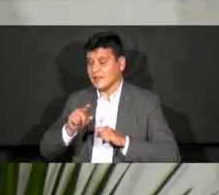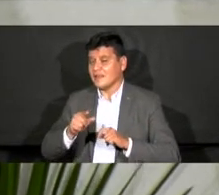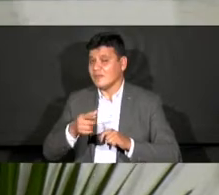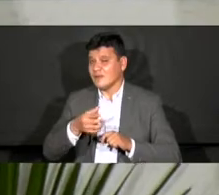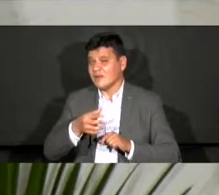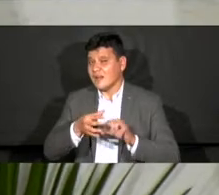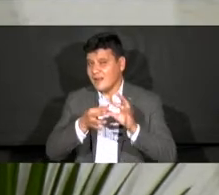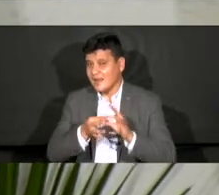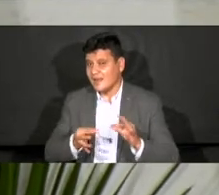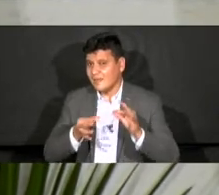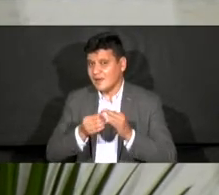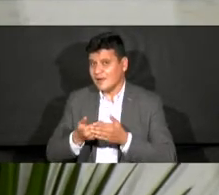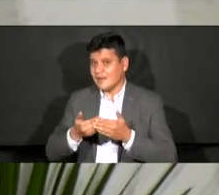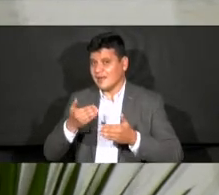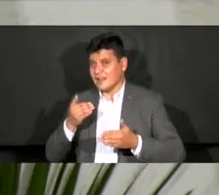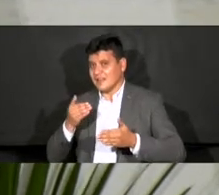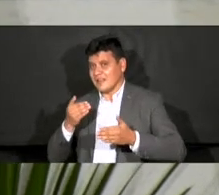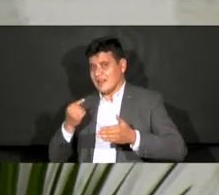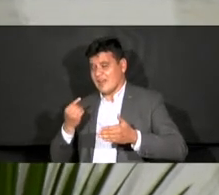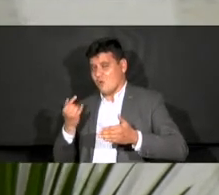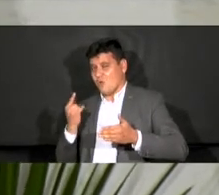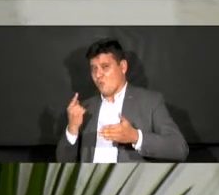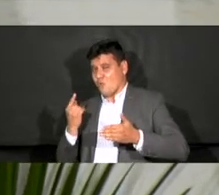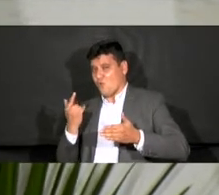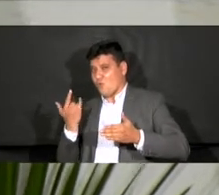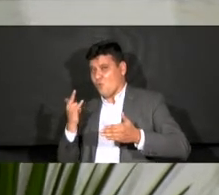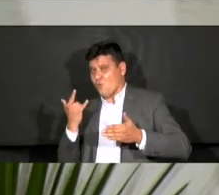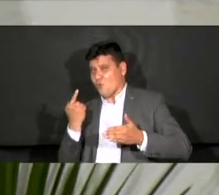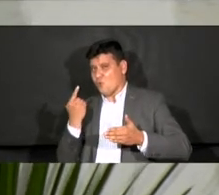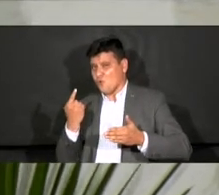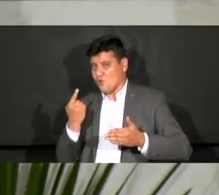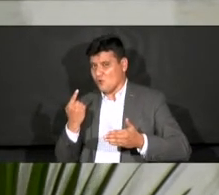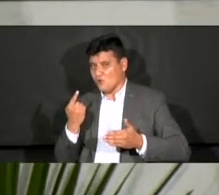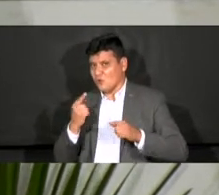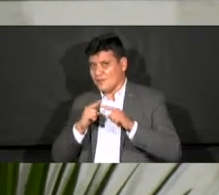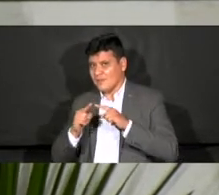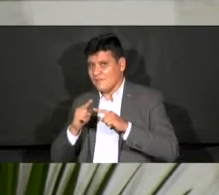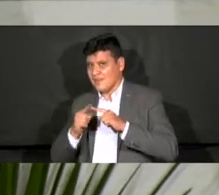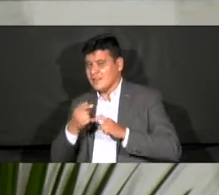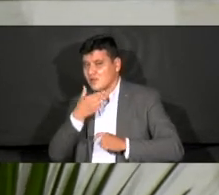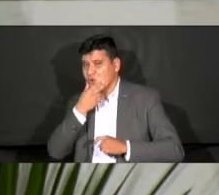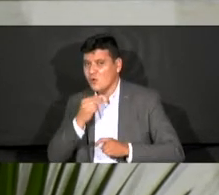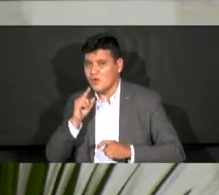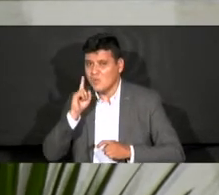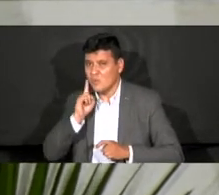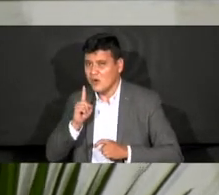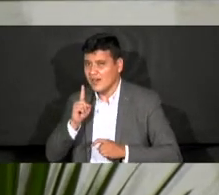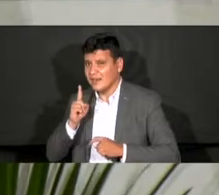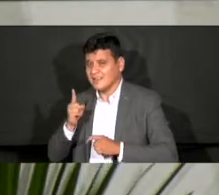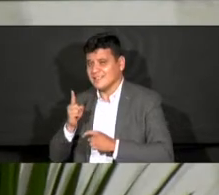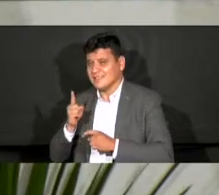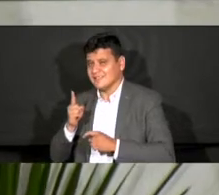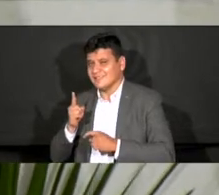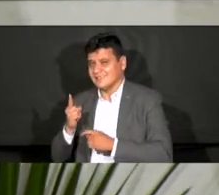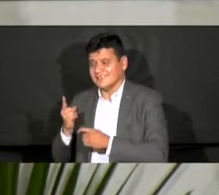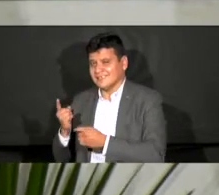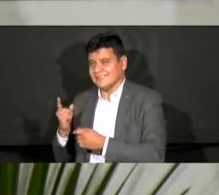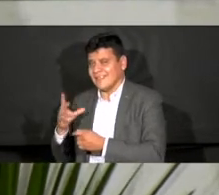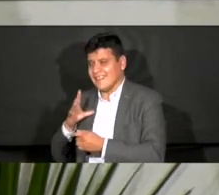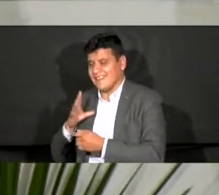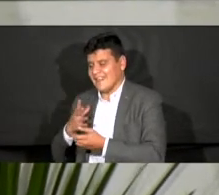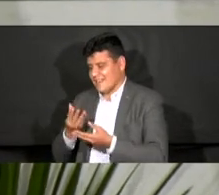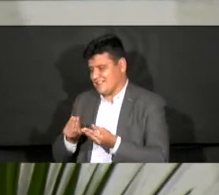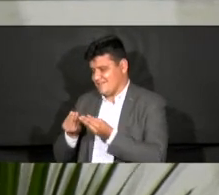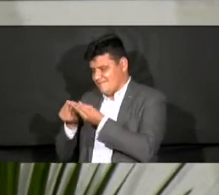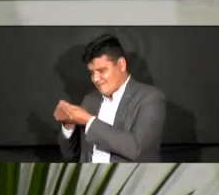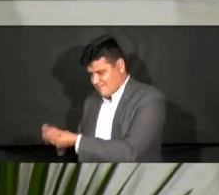61.184 productores se han visto beneficiados por el programa de producción para el bienestar y 1.146